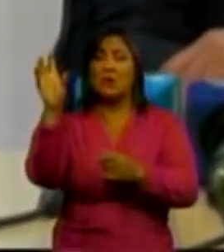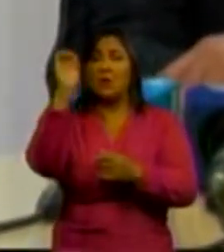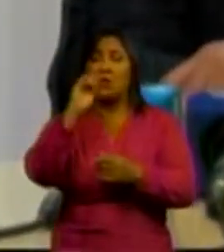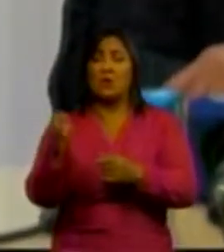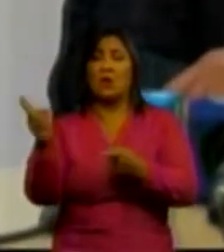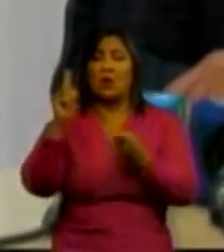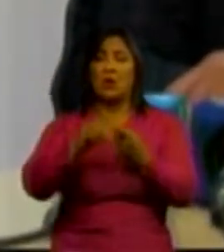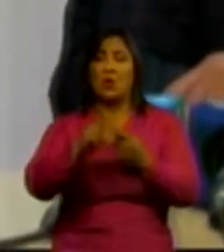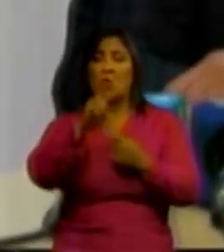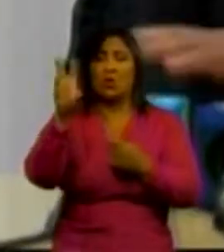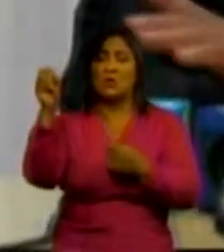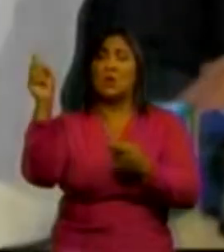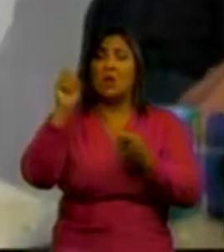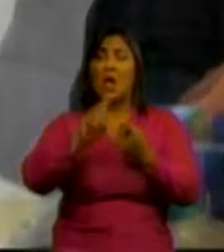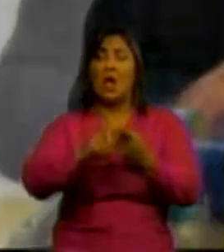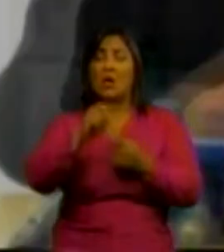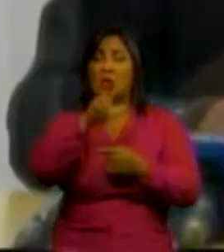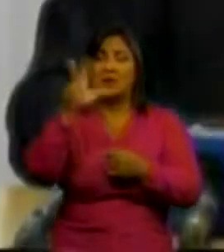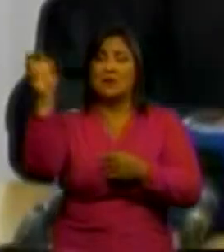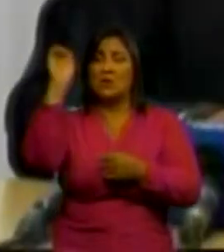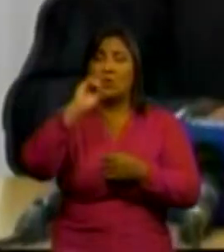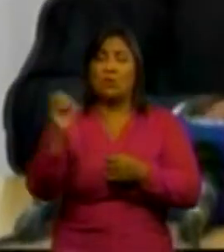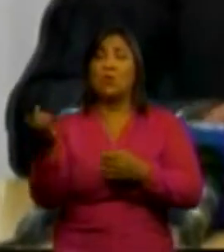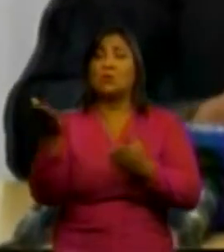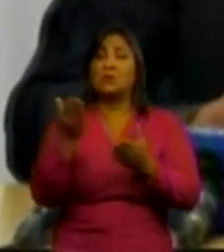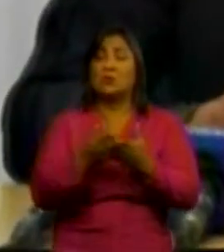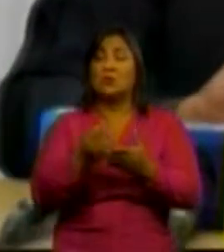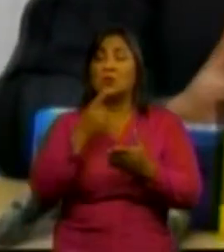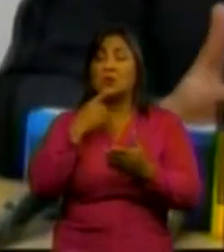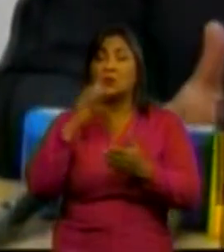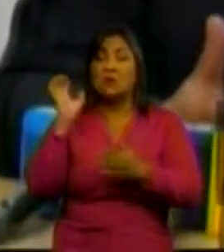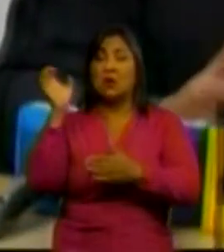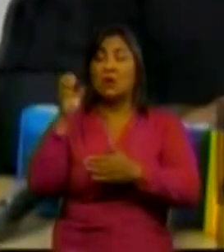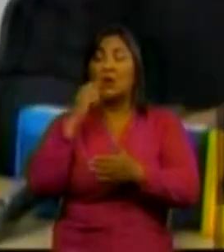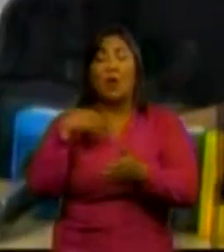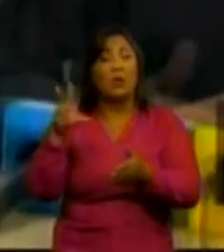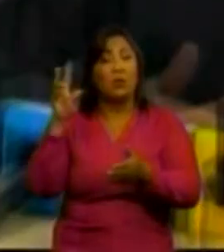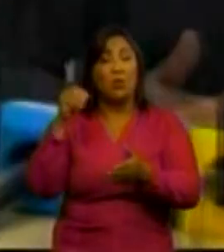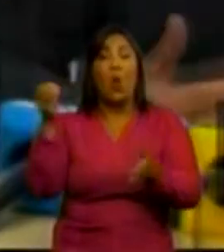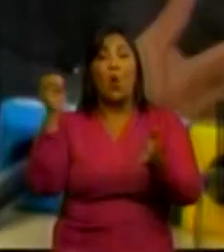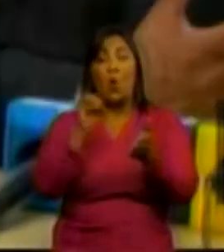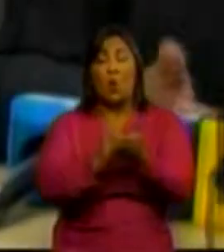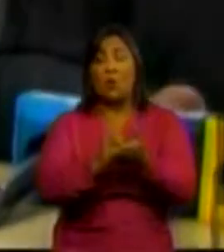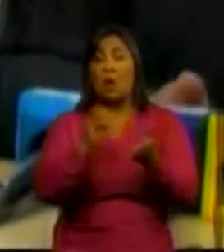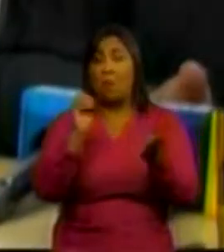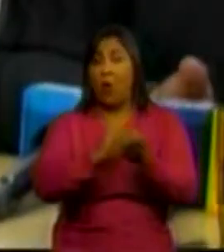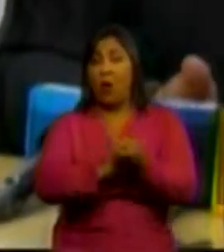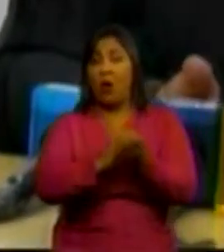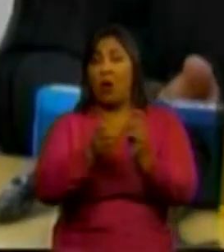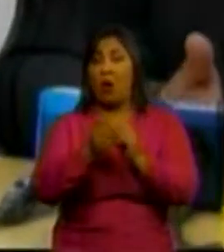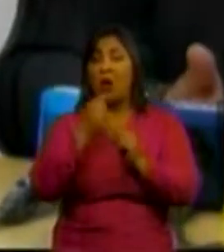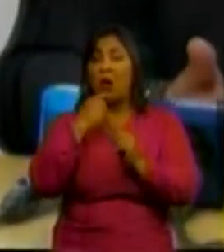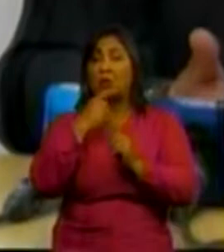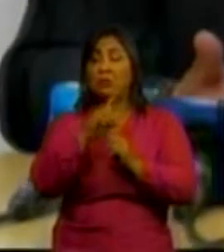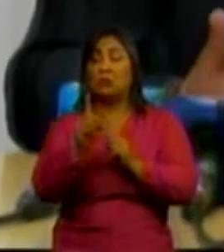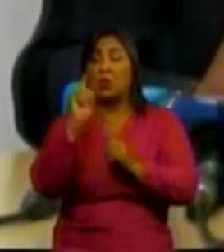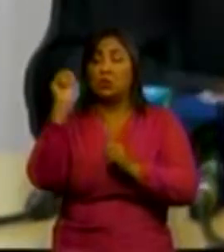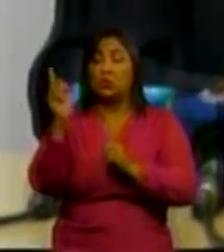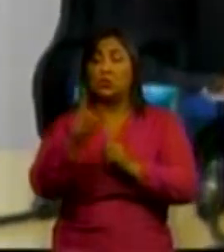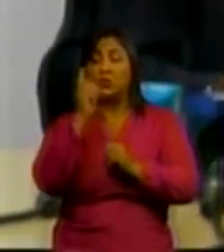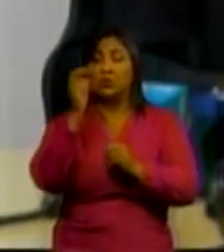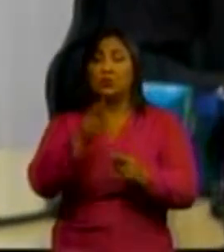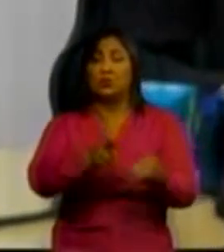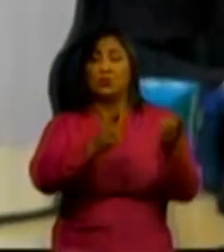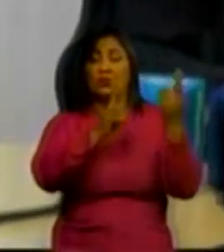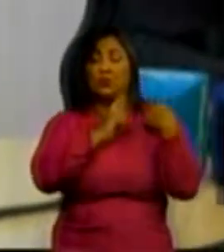hasta 300% de hacinamiento. Si es que el decreto del estado de excepción no se renueva, y en ese momento, ¿quiénes son los únicos encargados de